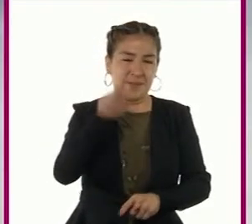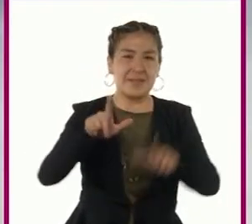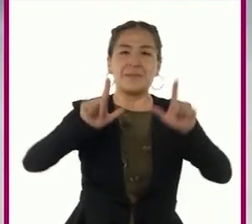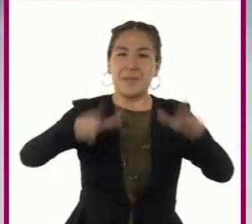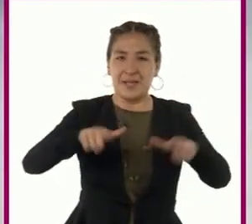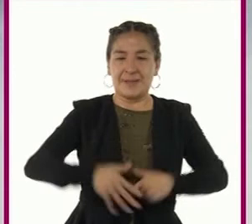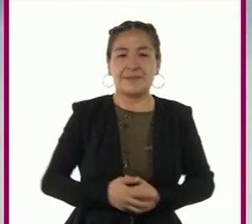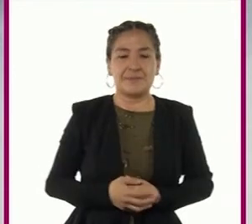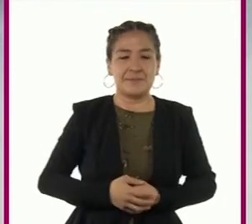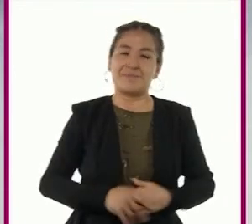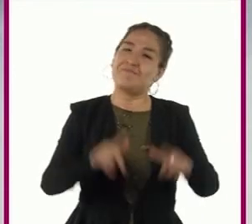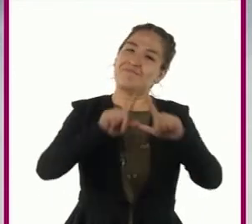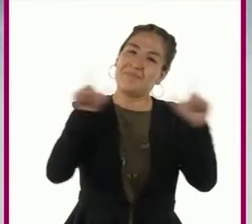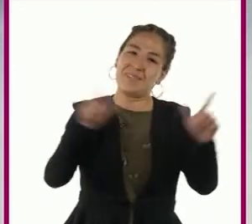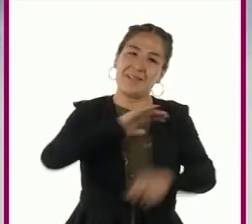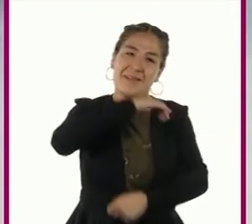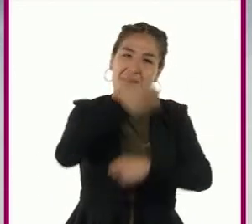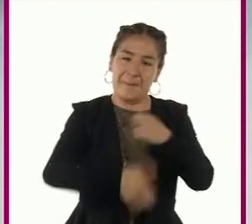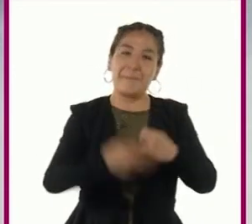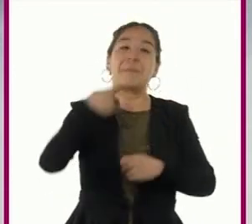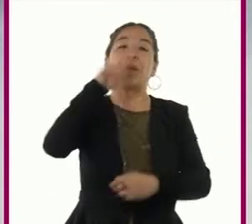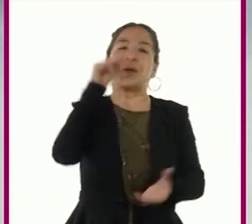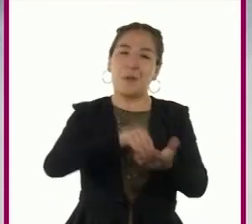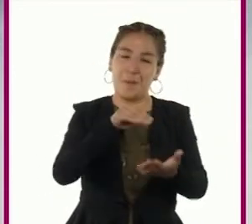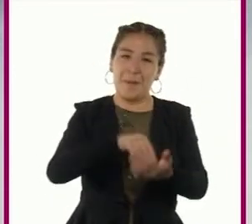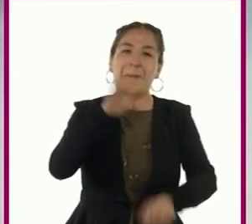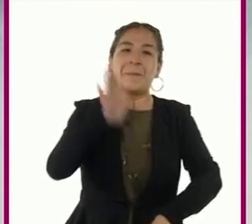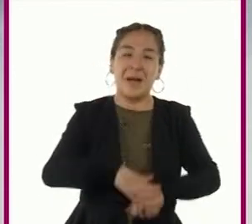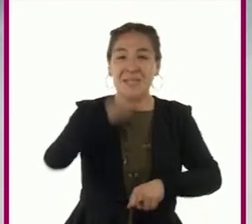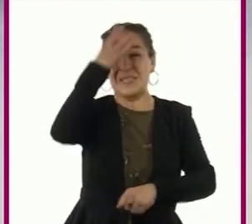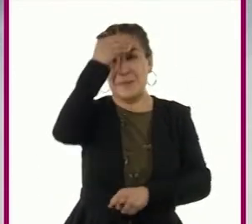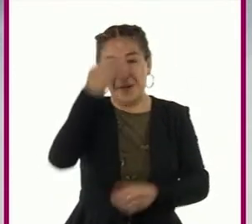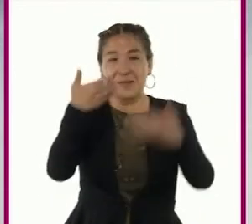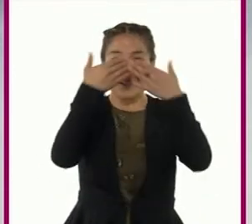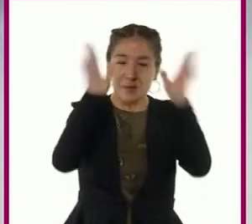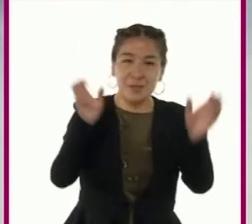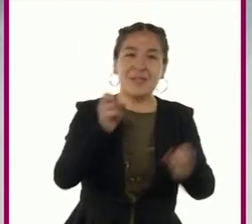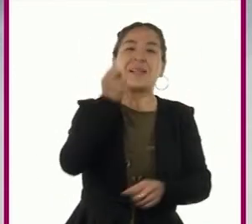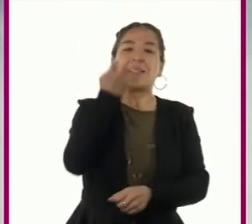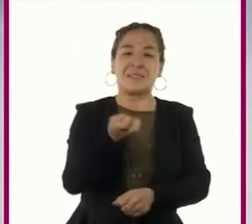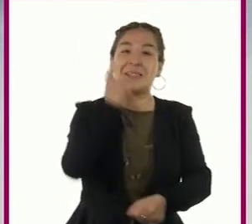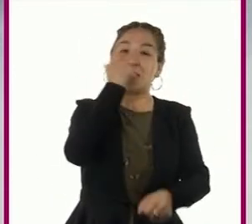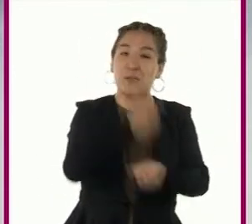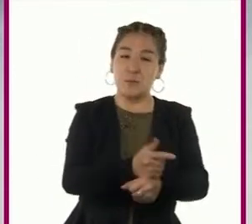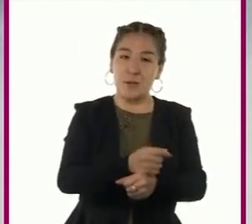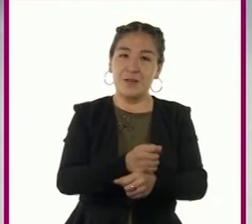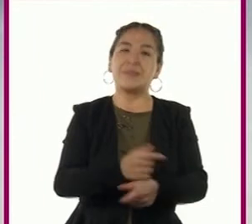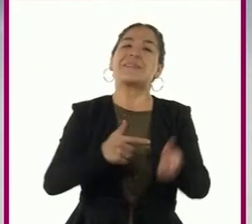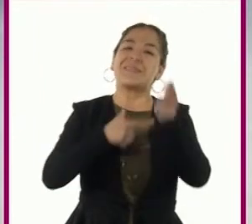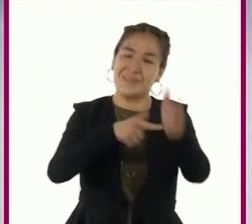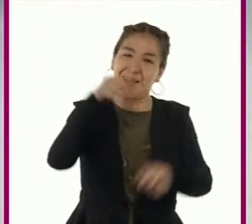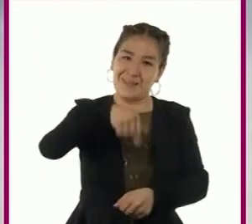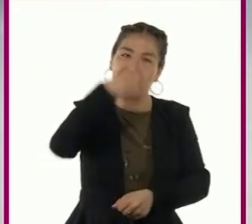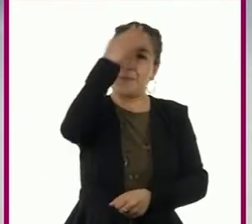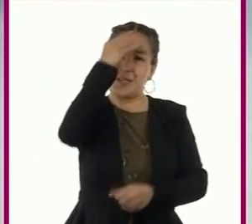¿Listo? Terminamos, pero aún queda mucho por explorar y descubrir, así que continúen